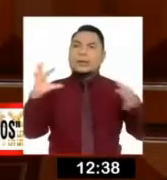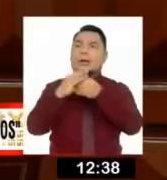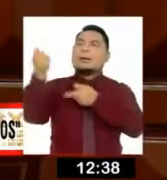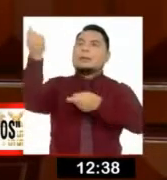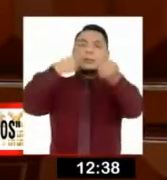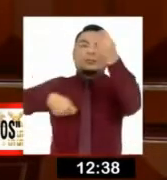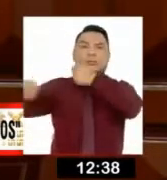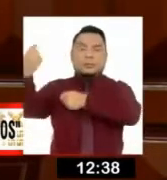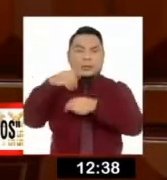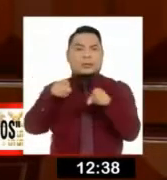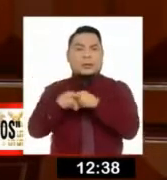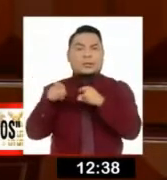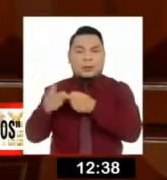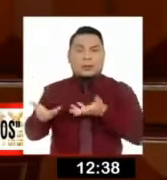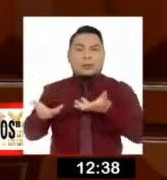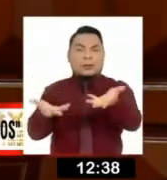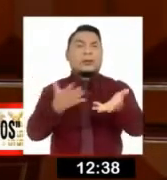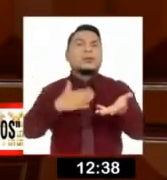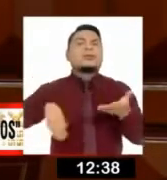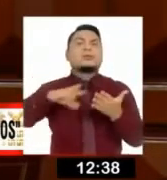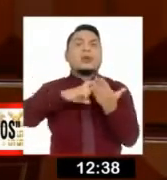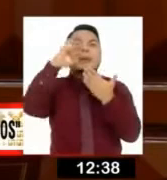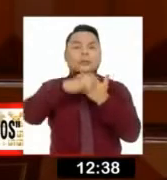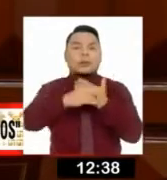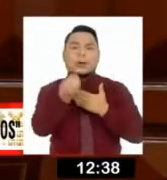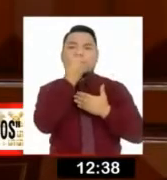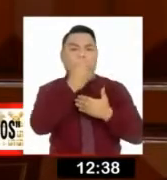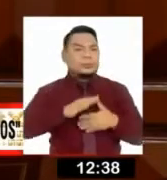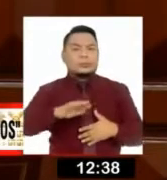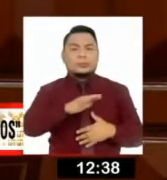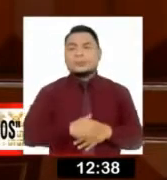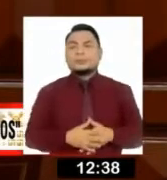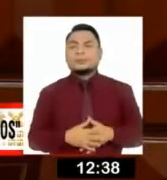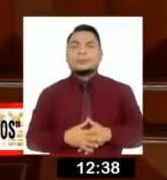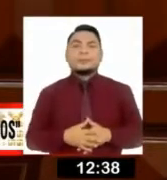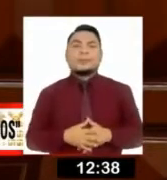para abastecer a nuestros programas de asistencia alimentaria.